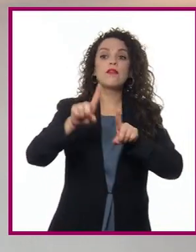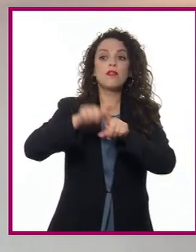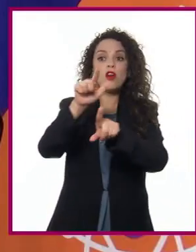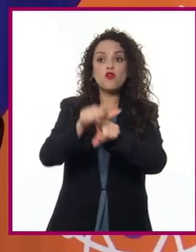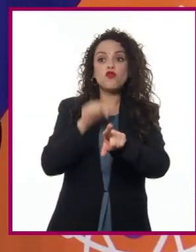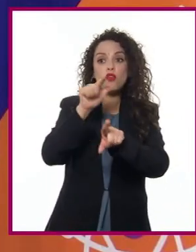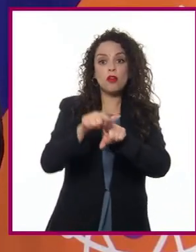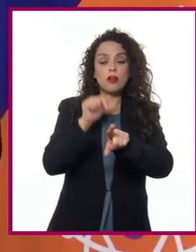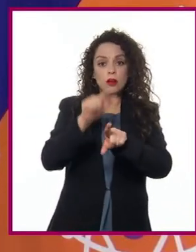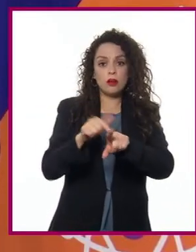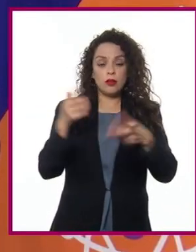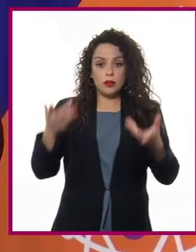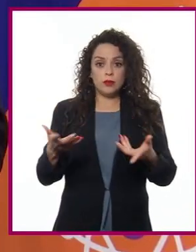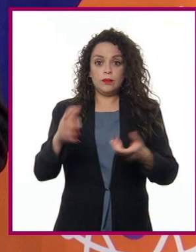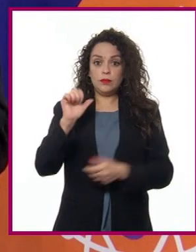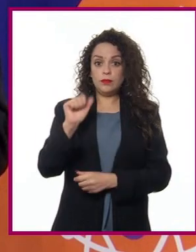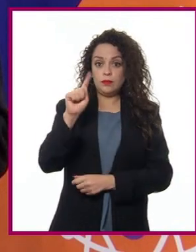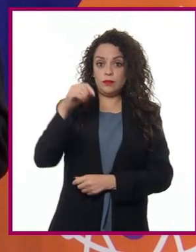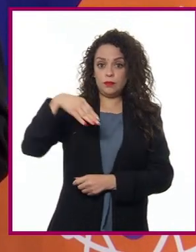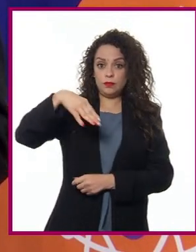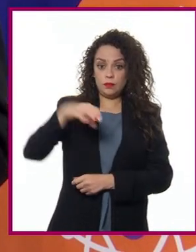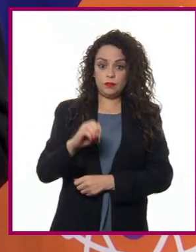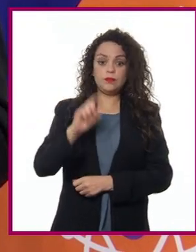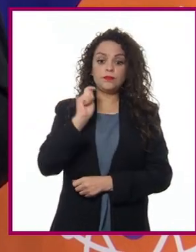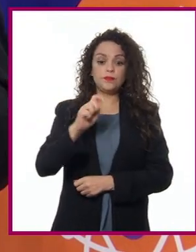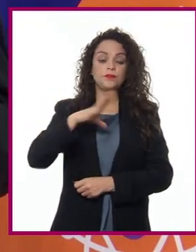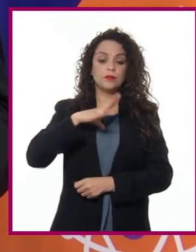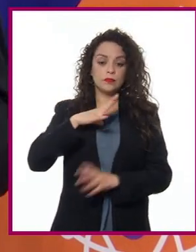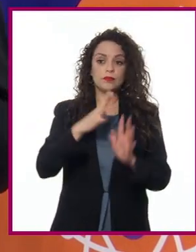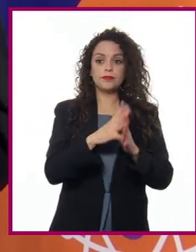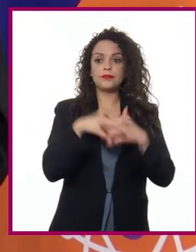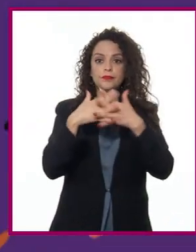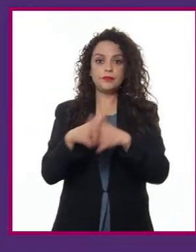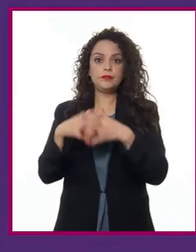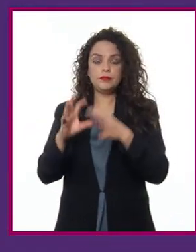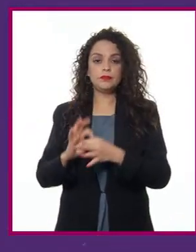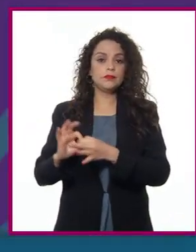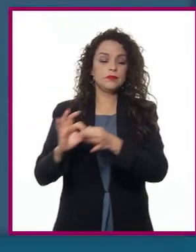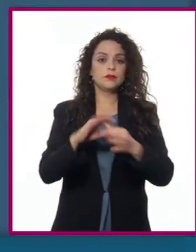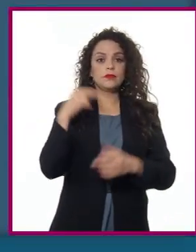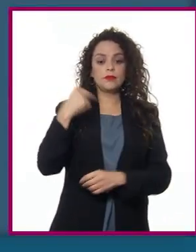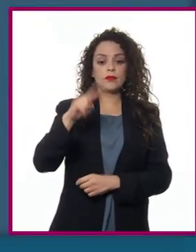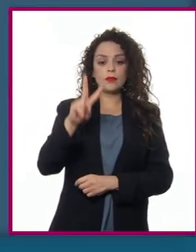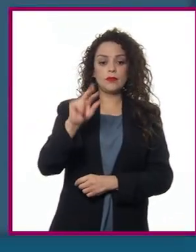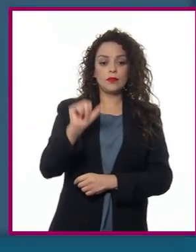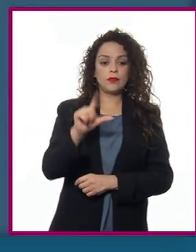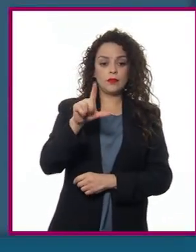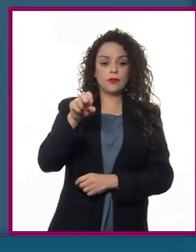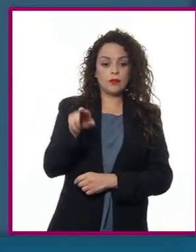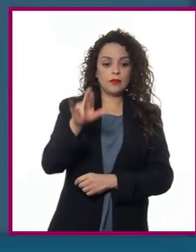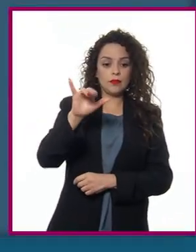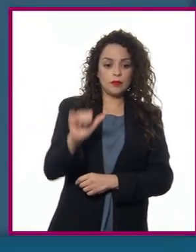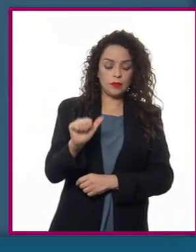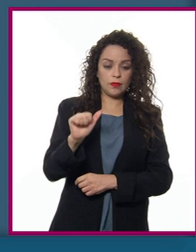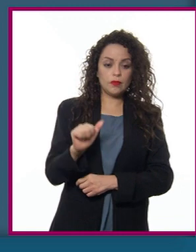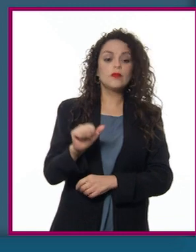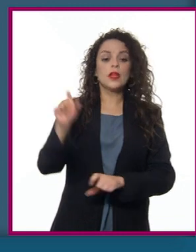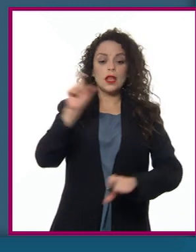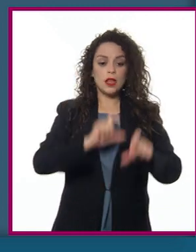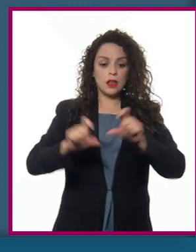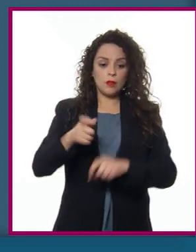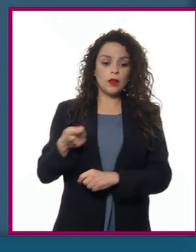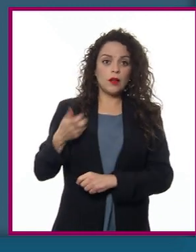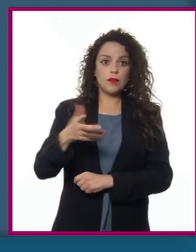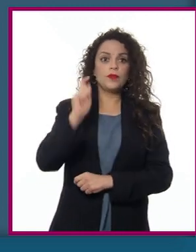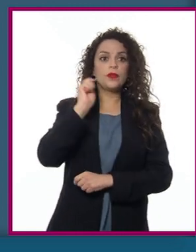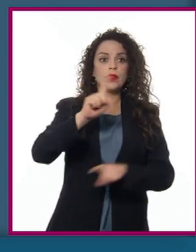colores. En el mundo de los átomos también existe una capacidad de combinación llamada valencia. En química, se le llama valencia a la